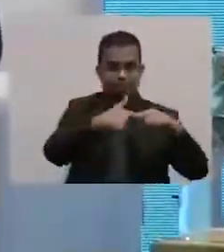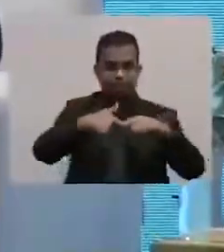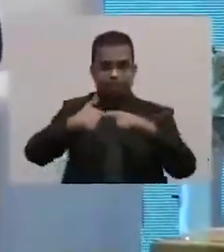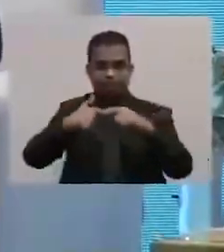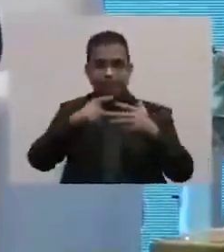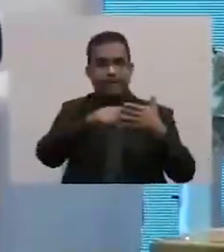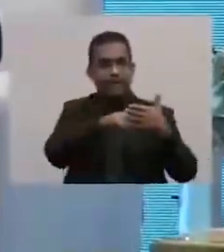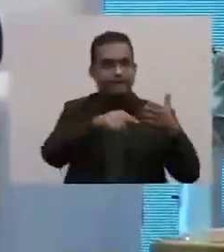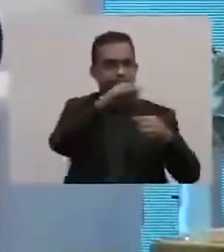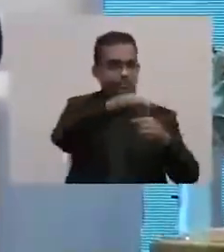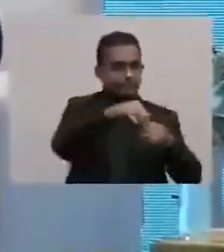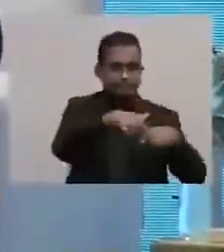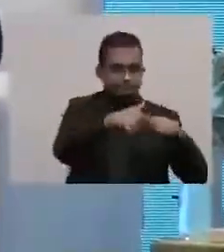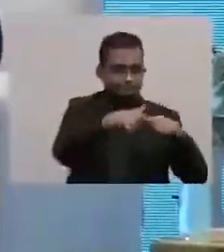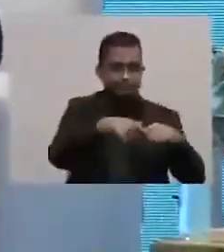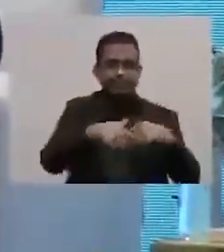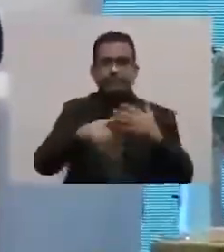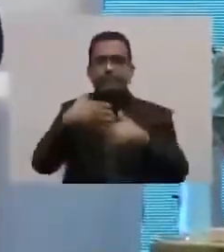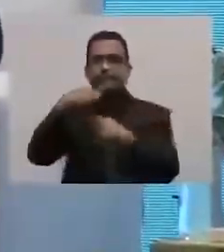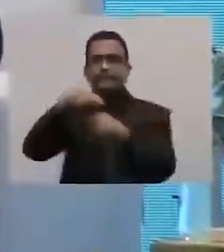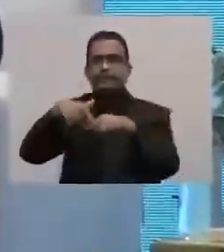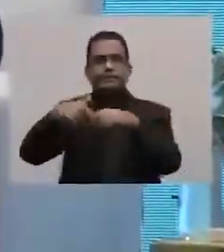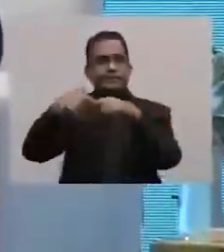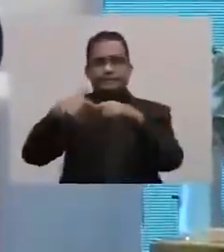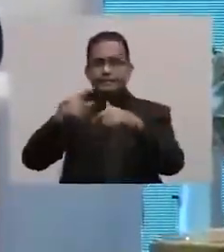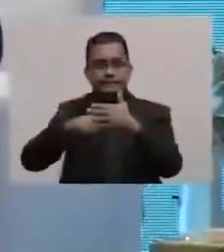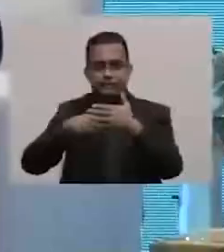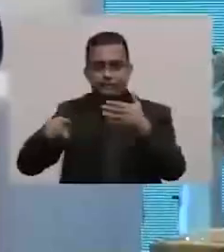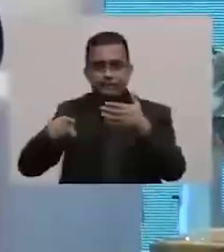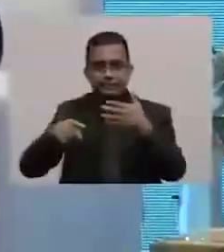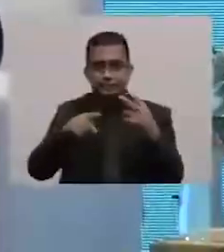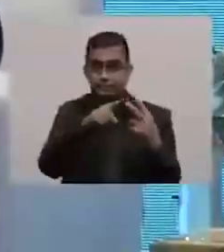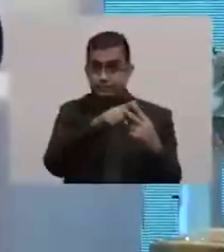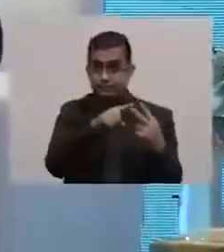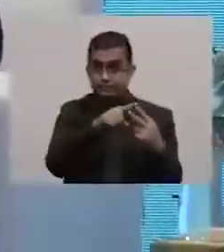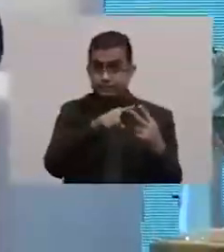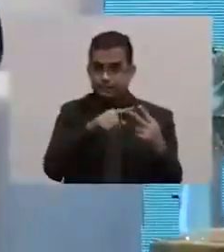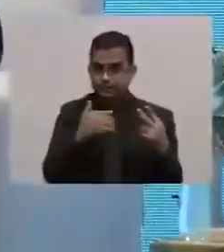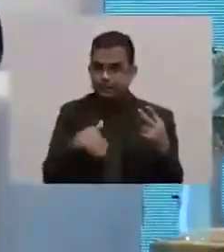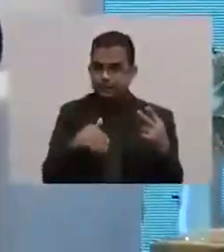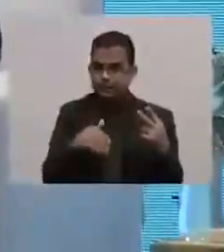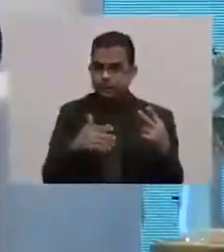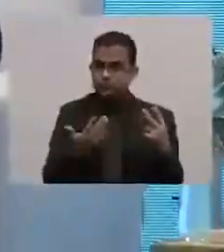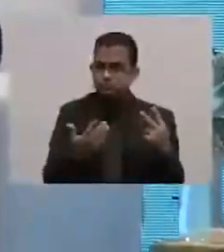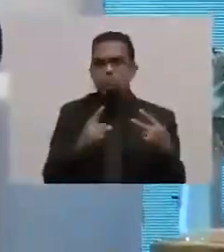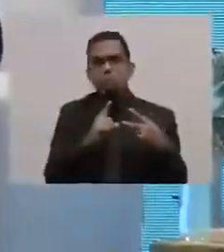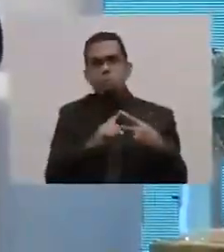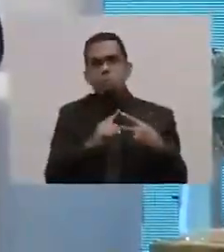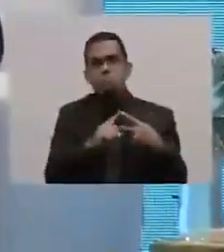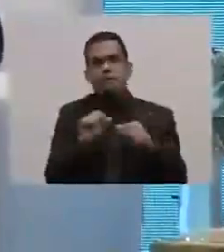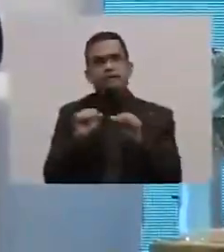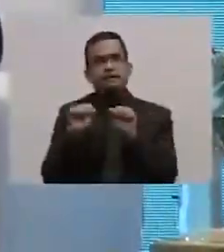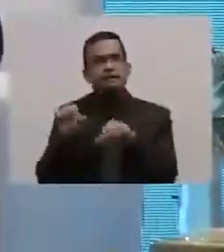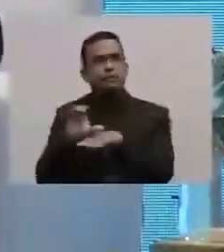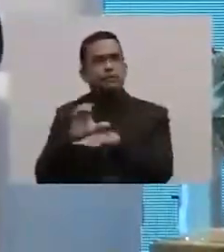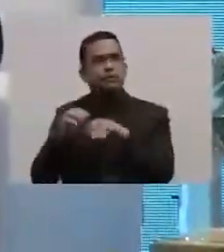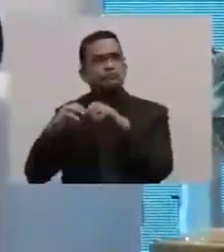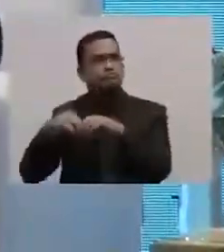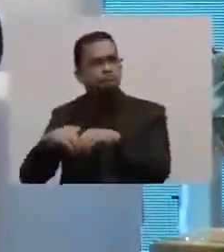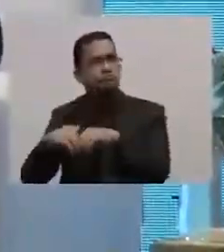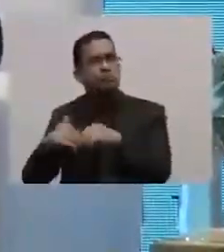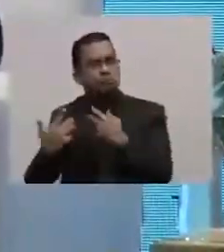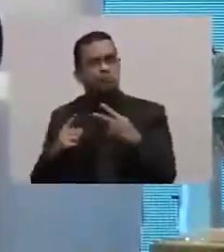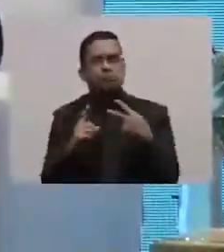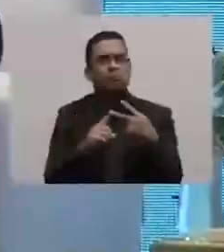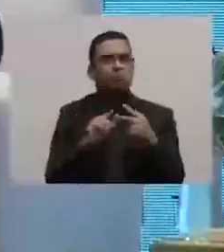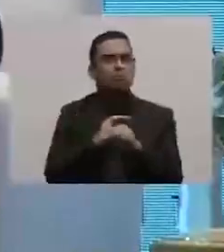tenemos dos fuentes importantes por las que podemos suspender unas elecciones: o nos falla el sistema o hay una pandemia. Pero yo